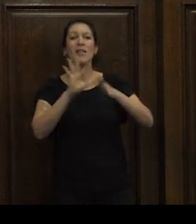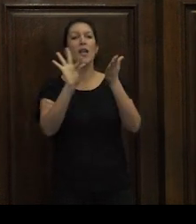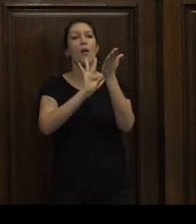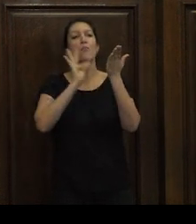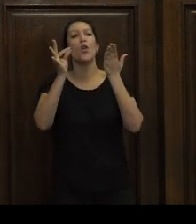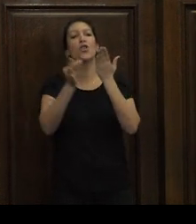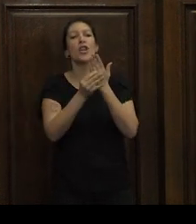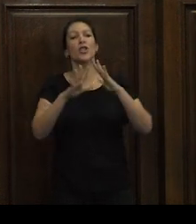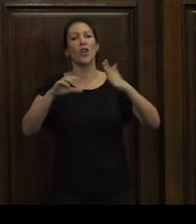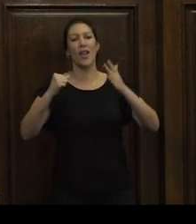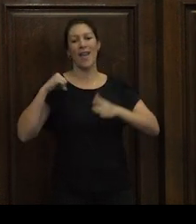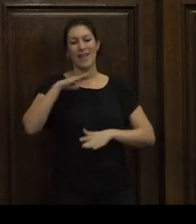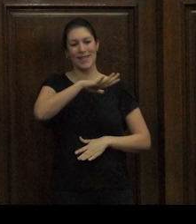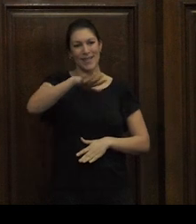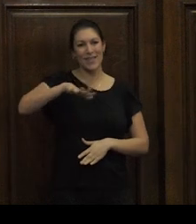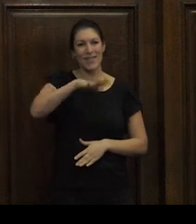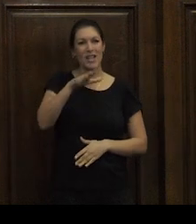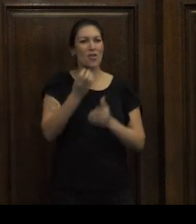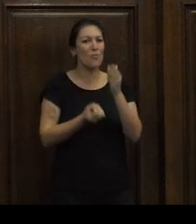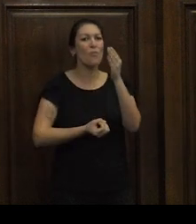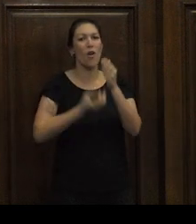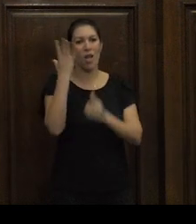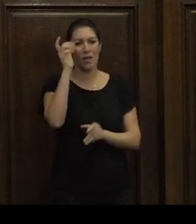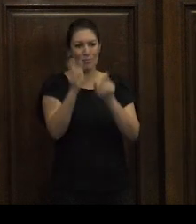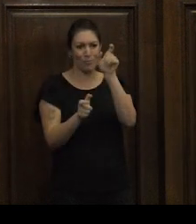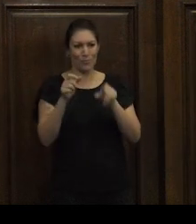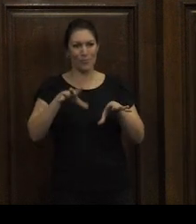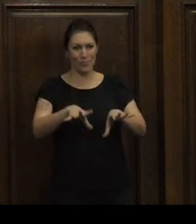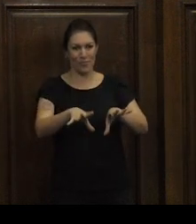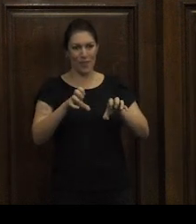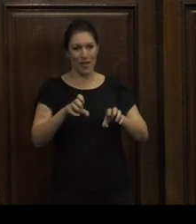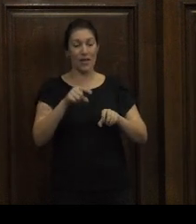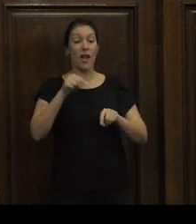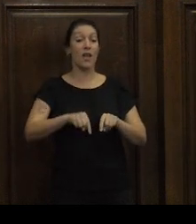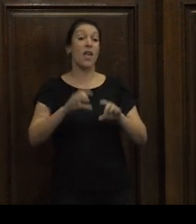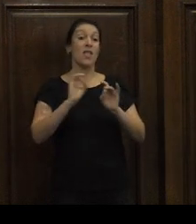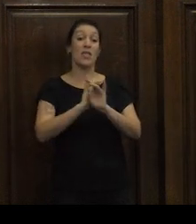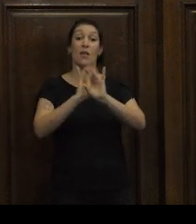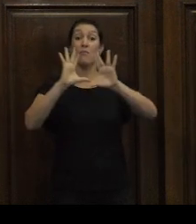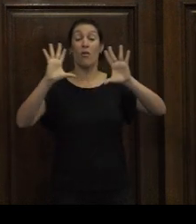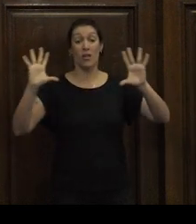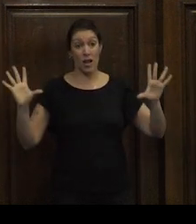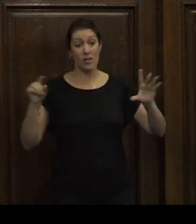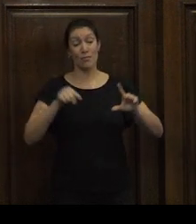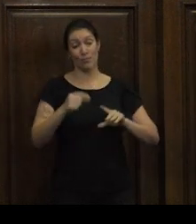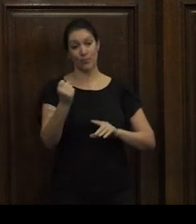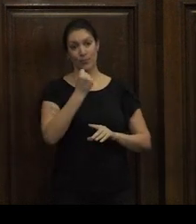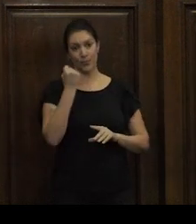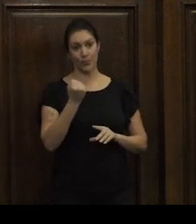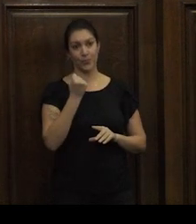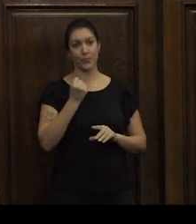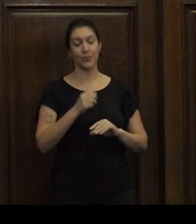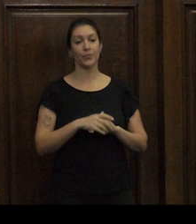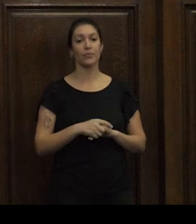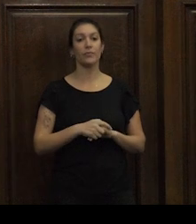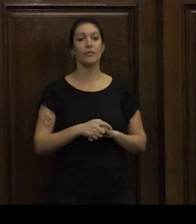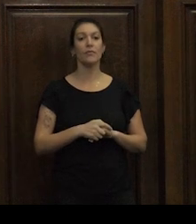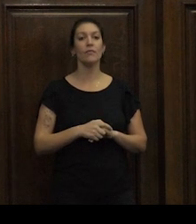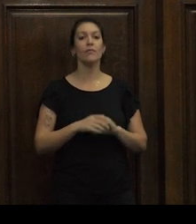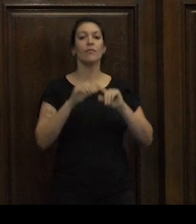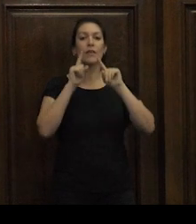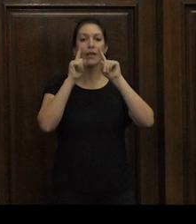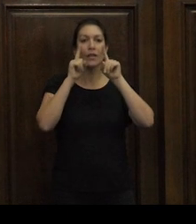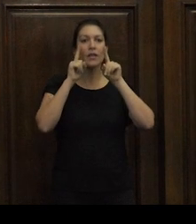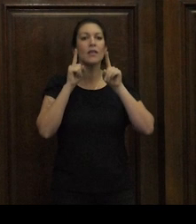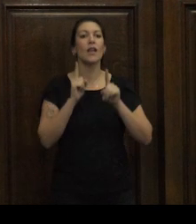la civilización moderna, en el cual la democracia era un bastión fundamental.